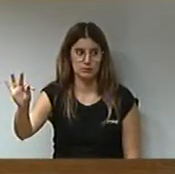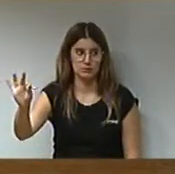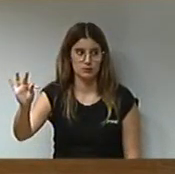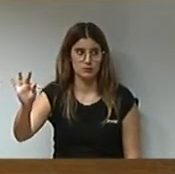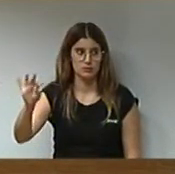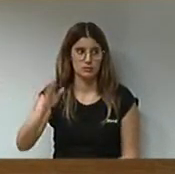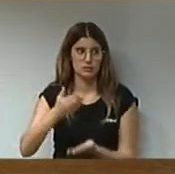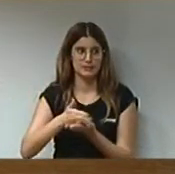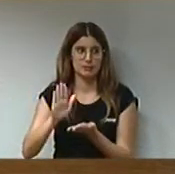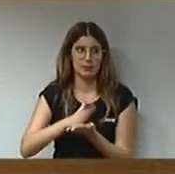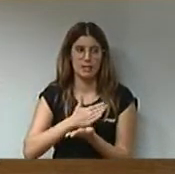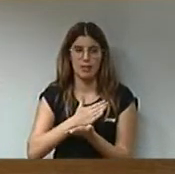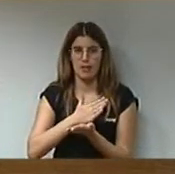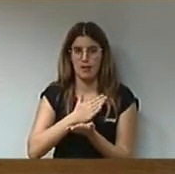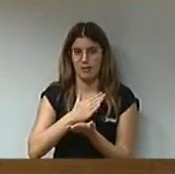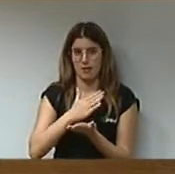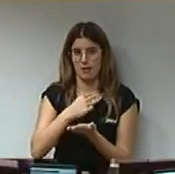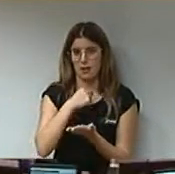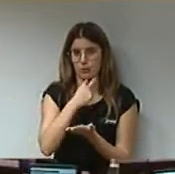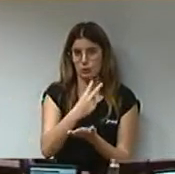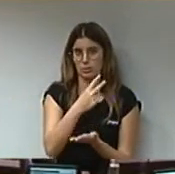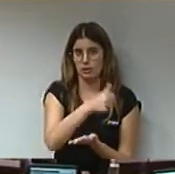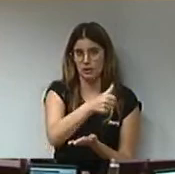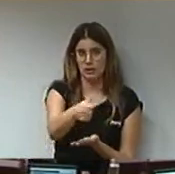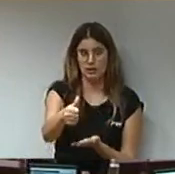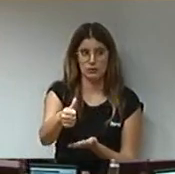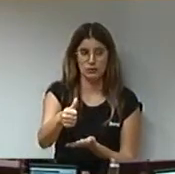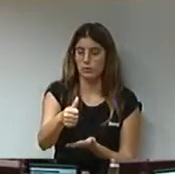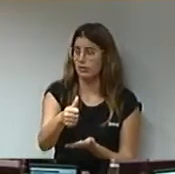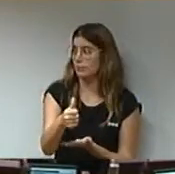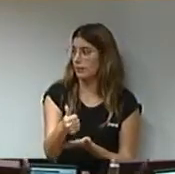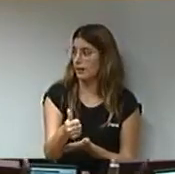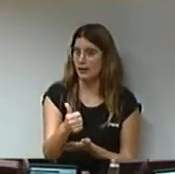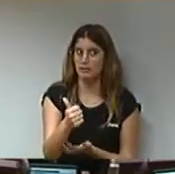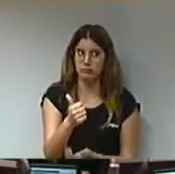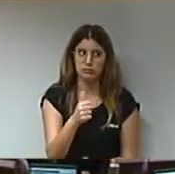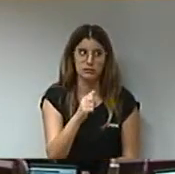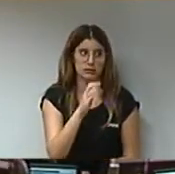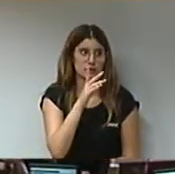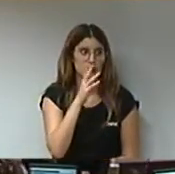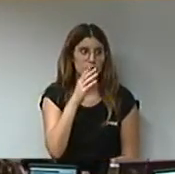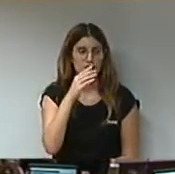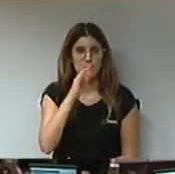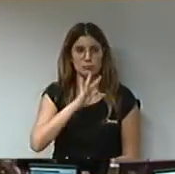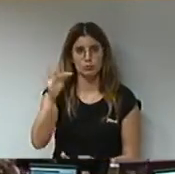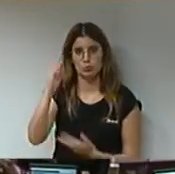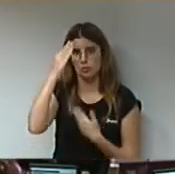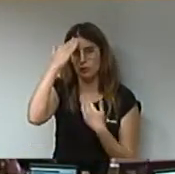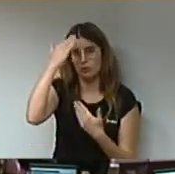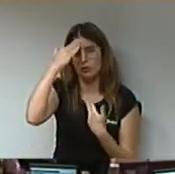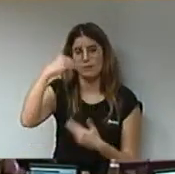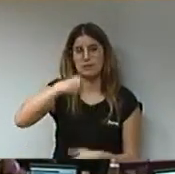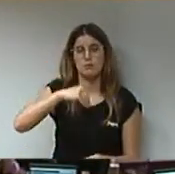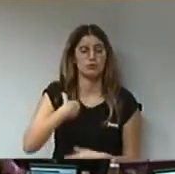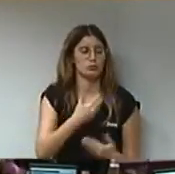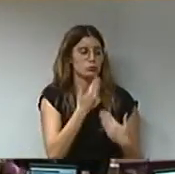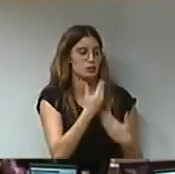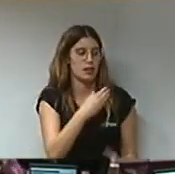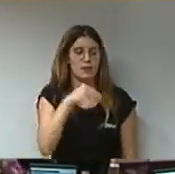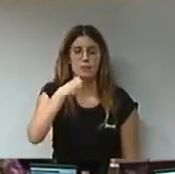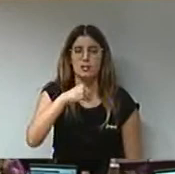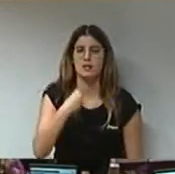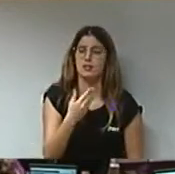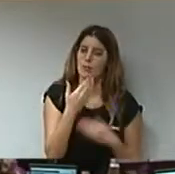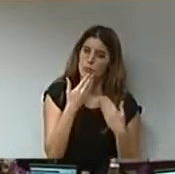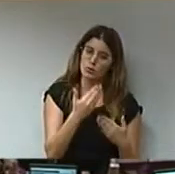separada per també els dos grups parlamentaris. Té la paraula el molt honorable president Ximo Puig. Moltes gràcies, president. Moltes